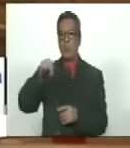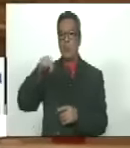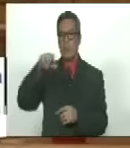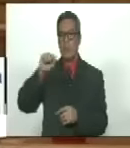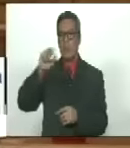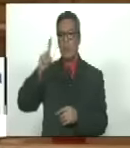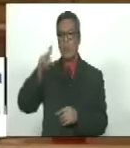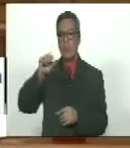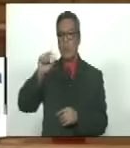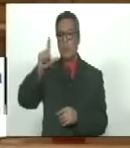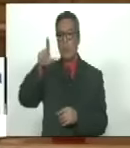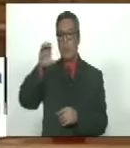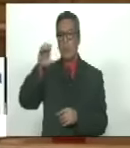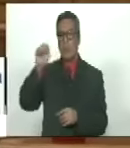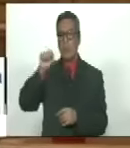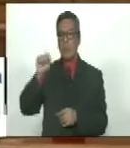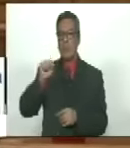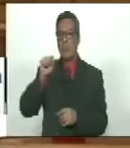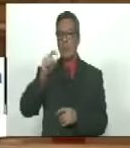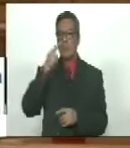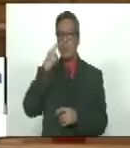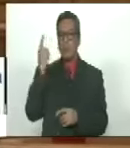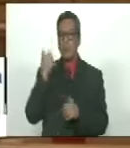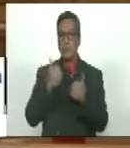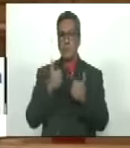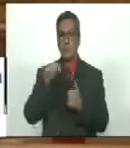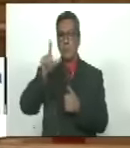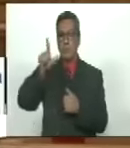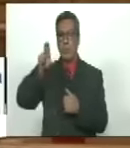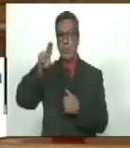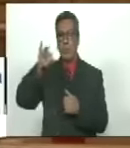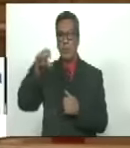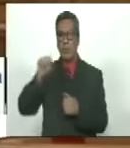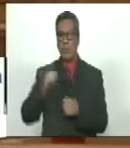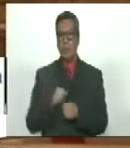ser? ¿Dónde está Luis?